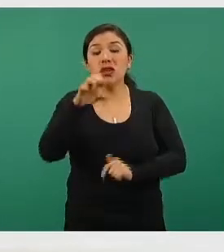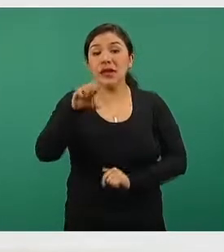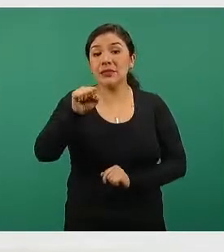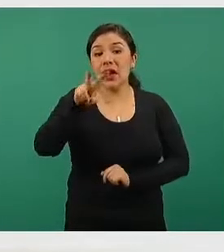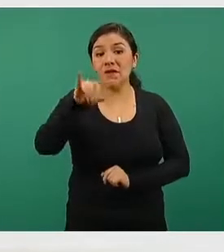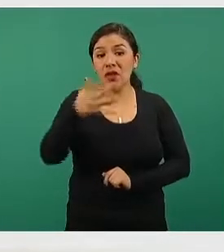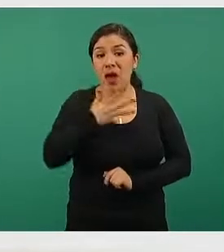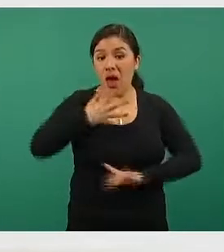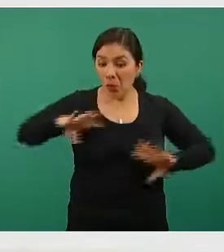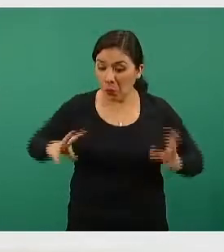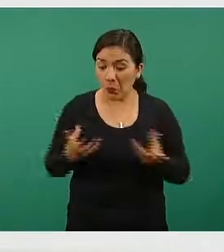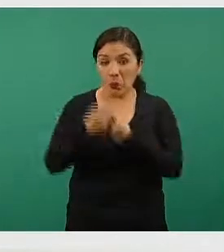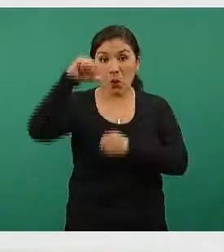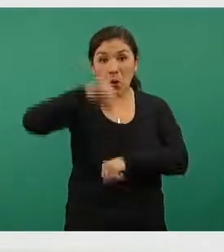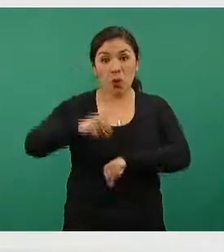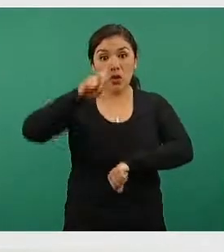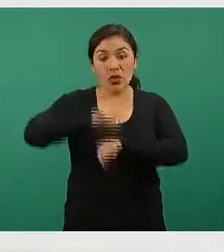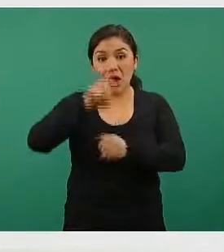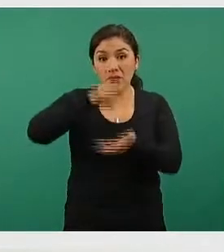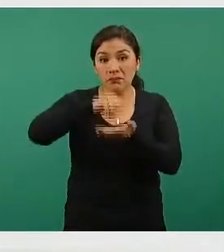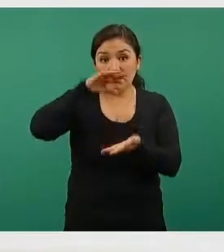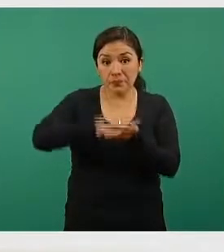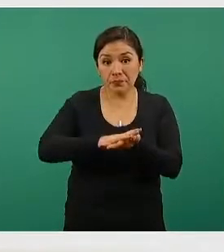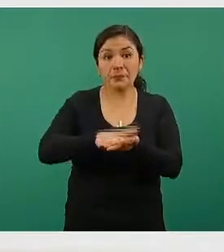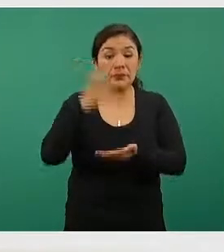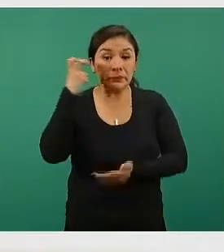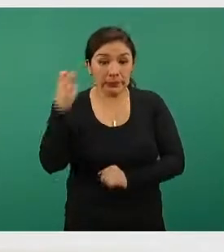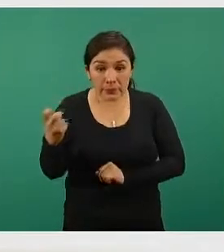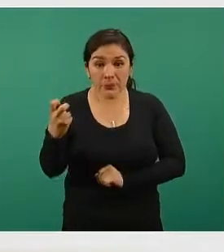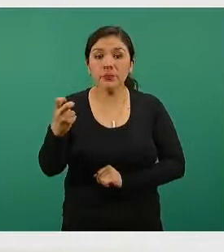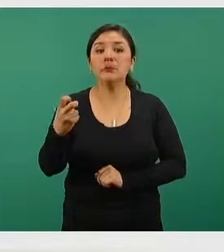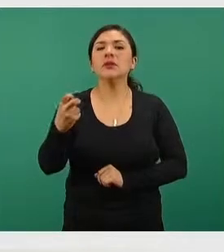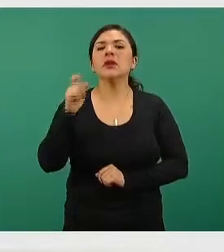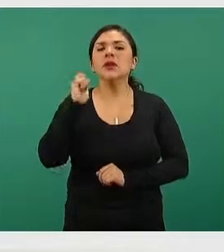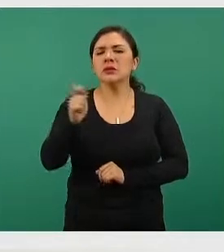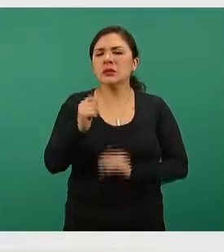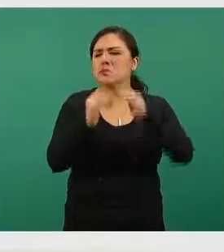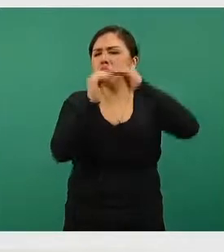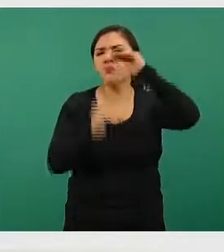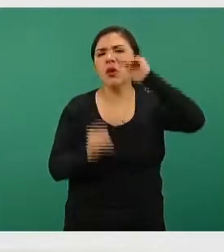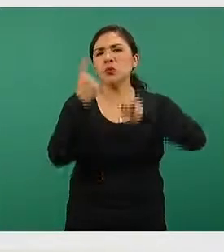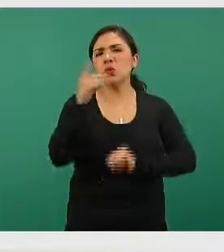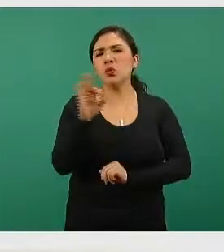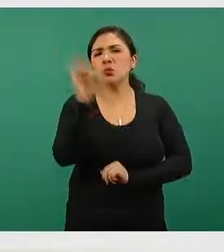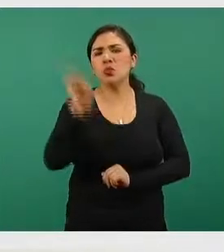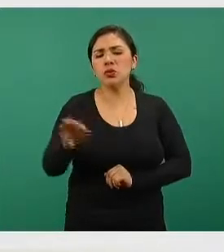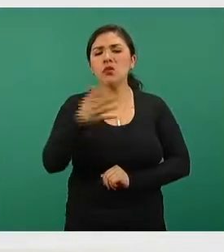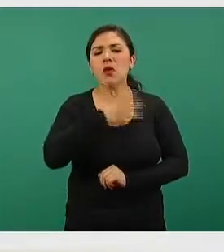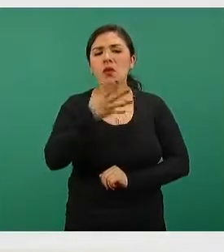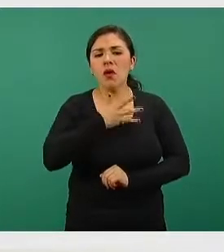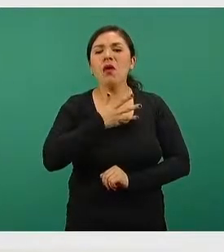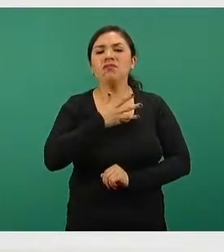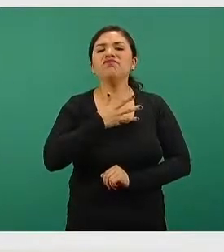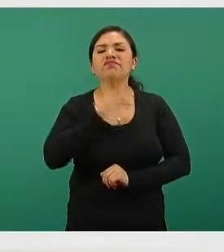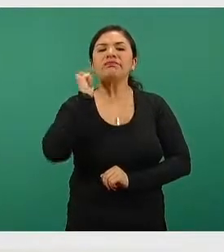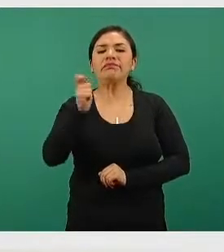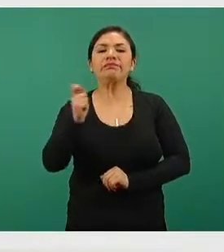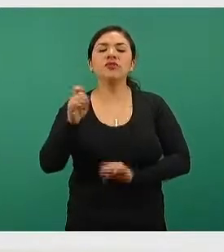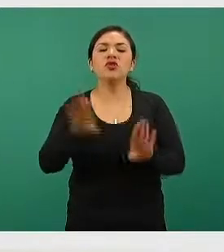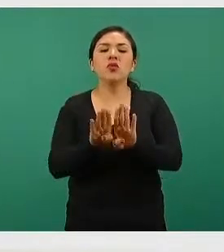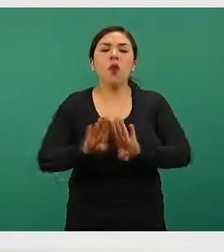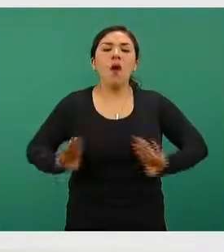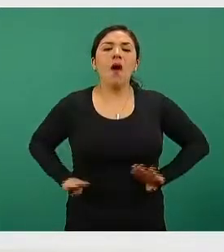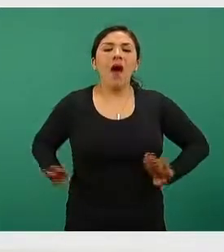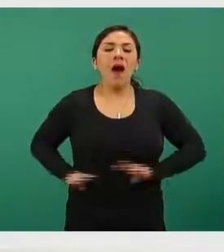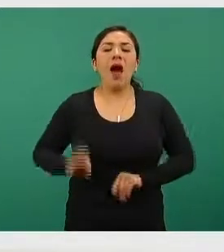que hasta el día de hoy se han reportado, en menos del 1% tienen una clasificación de